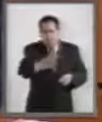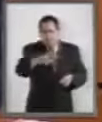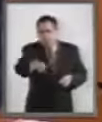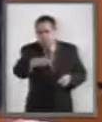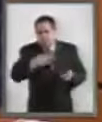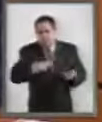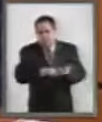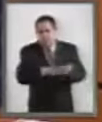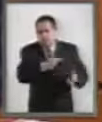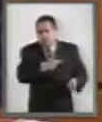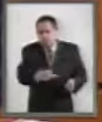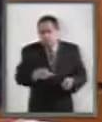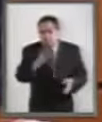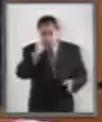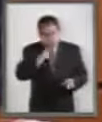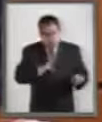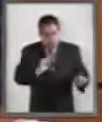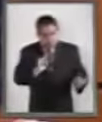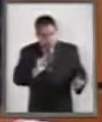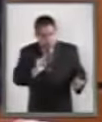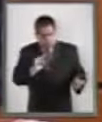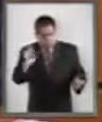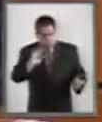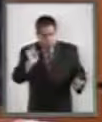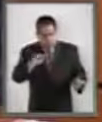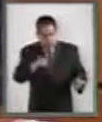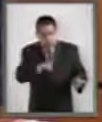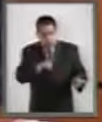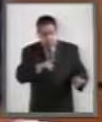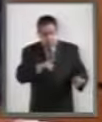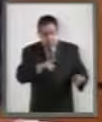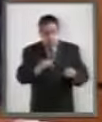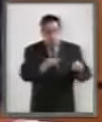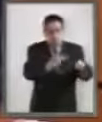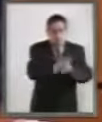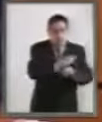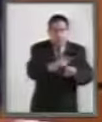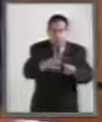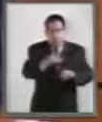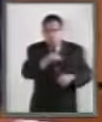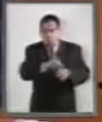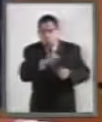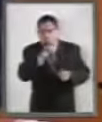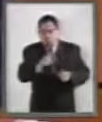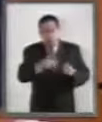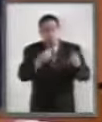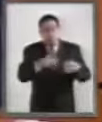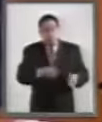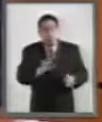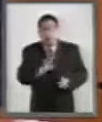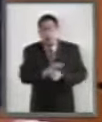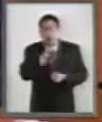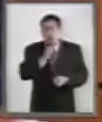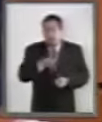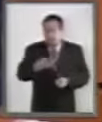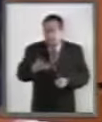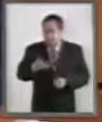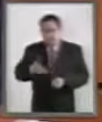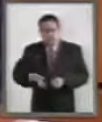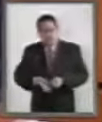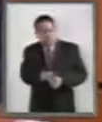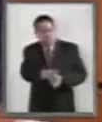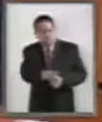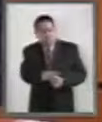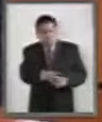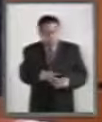que si no, si se mueven a un lado, ¿verdad? Perderán esa miseria que se les dan